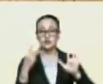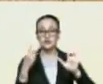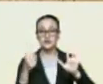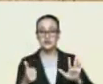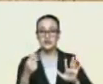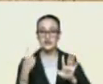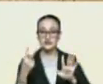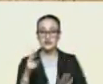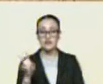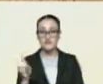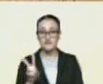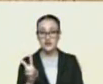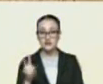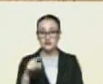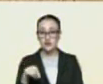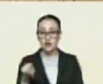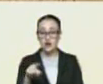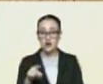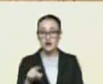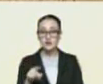17.885.867 venezolanos y